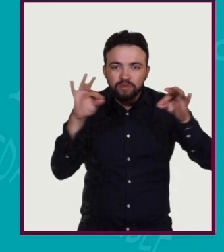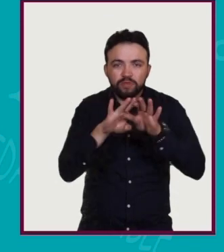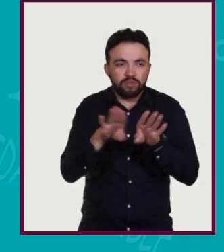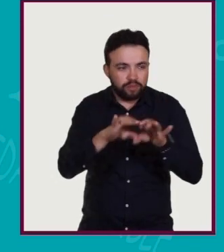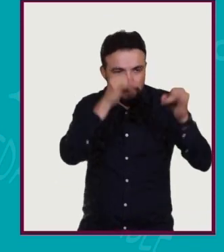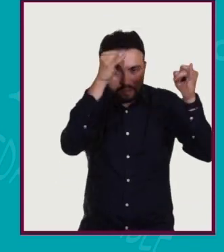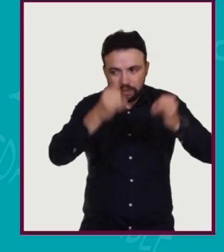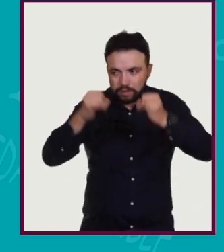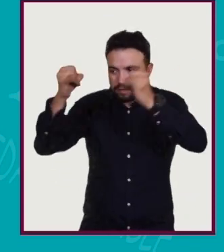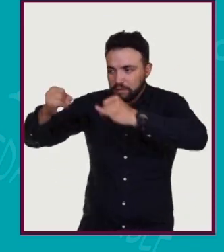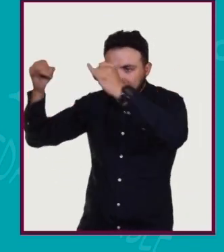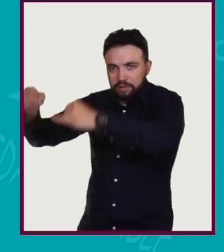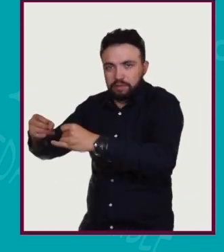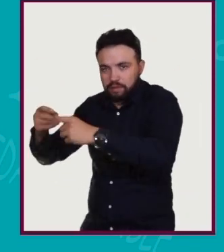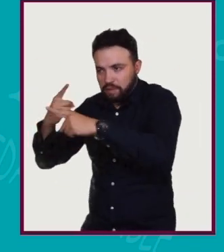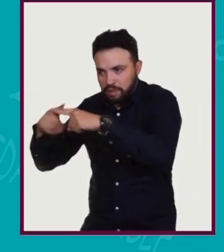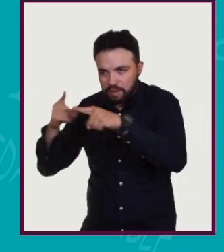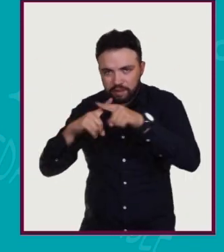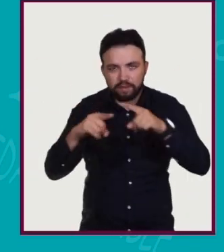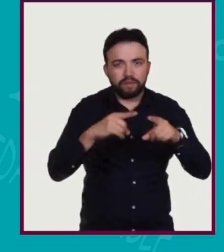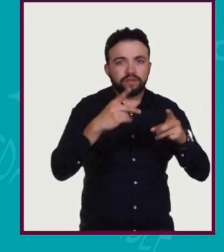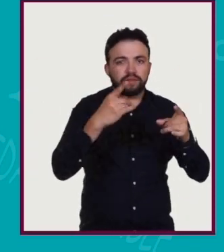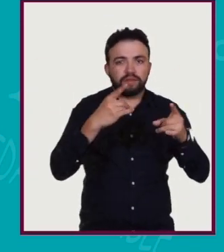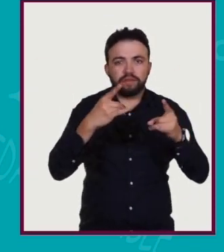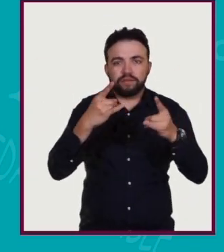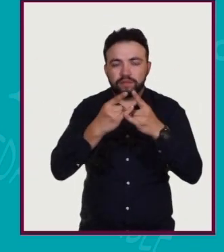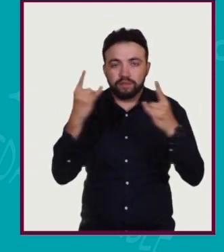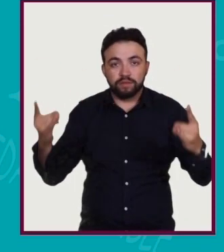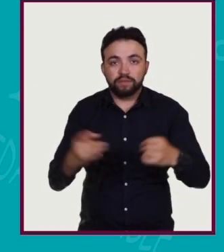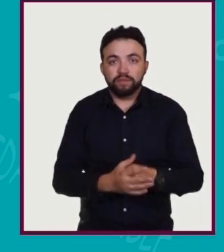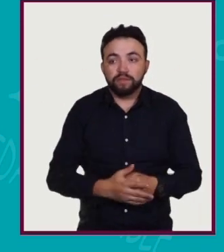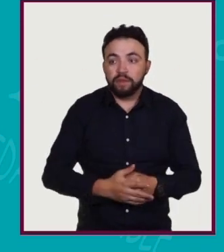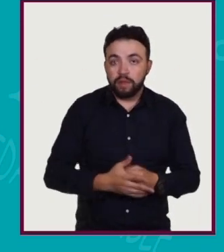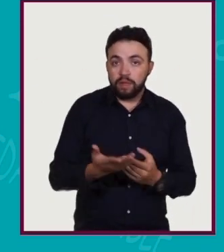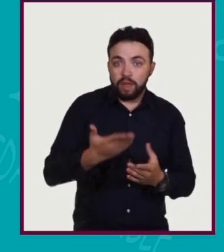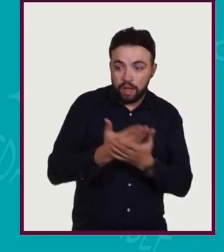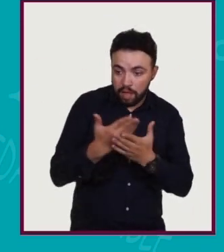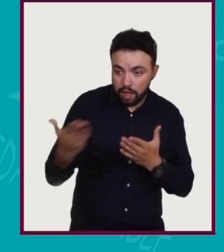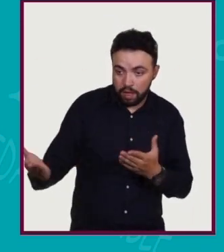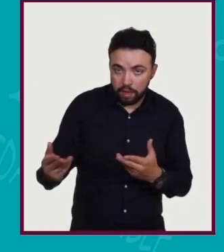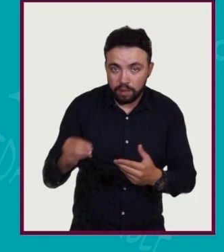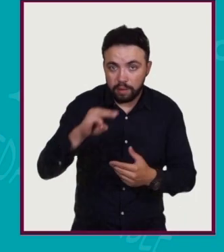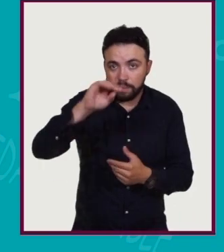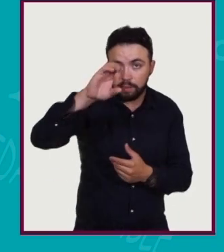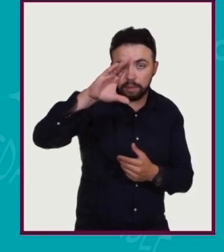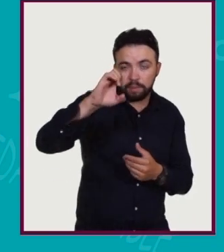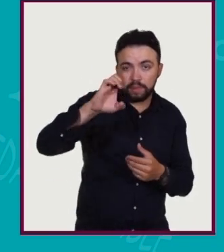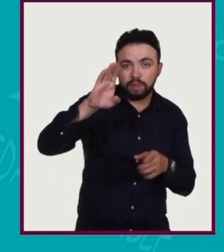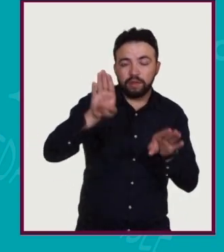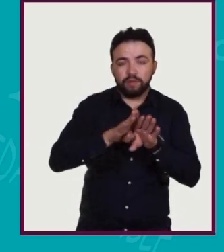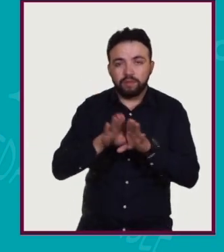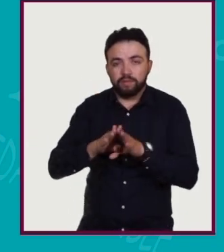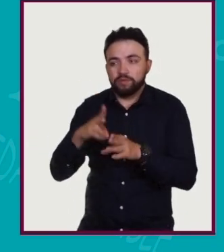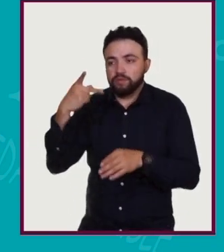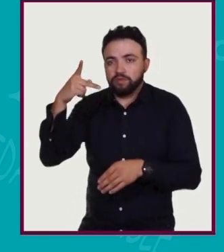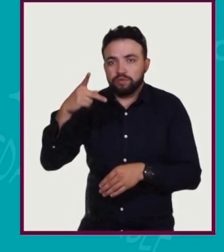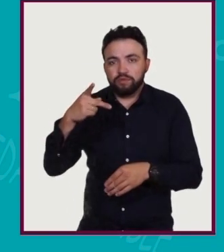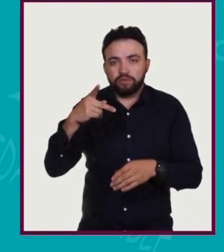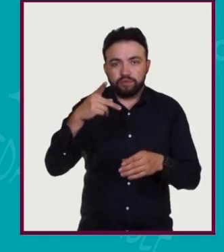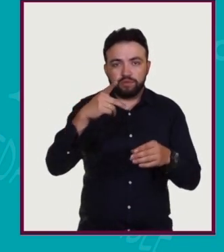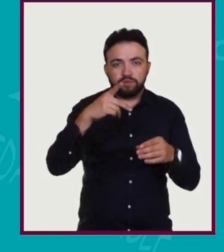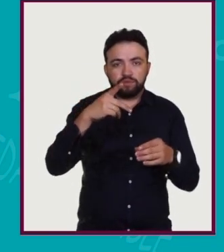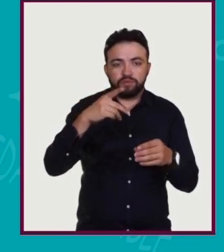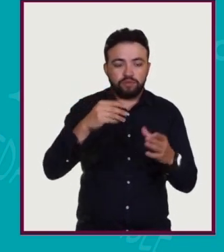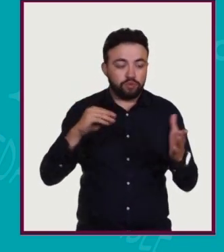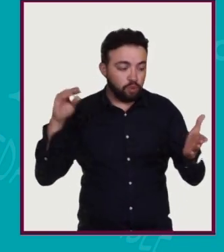historia? Los memes actualmente funcionan como un archivo líquido, es decir, no están archivados